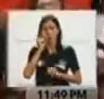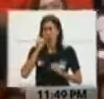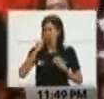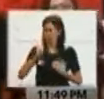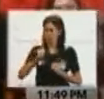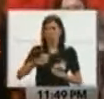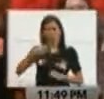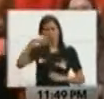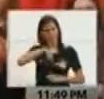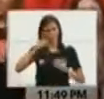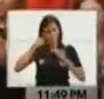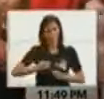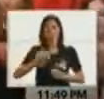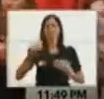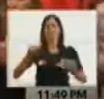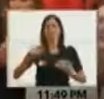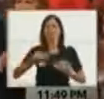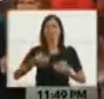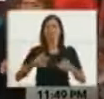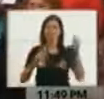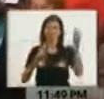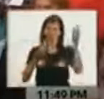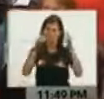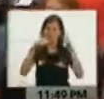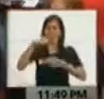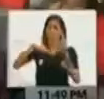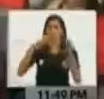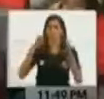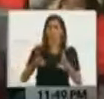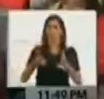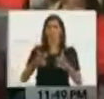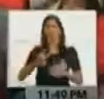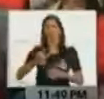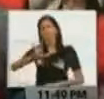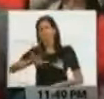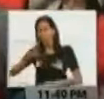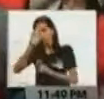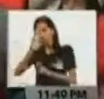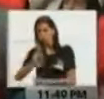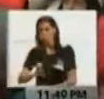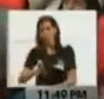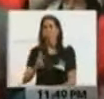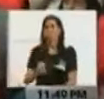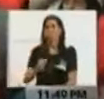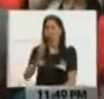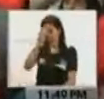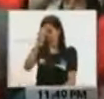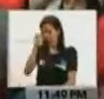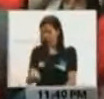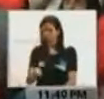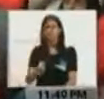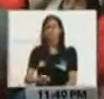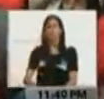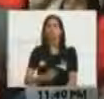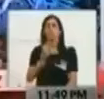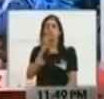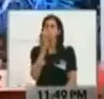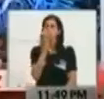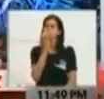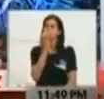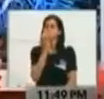revolucionarios, maestro. Todo mi cariño, mi respeto, mi admiración a José Vicente Rangel.